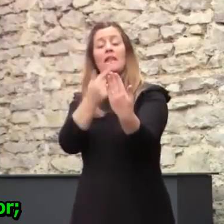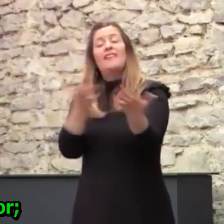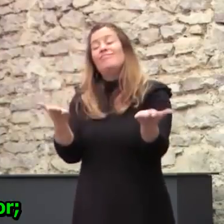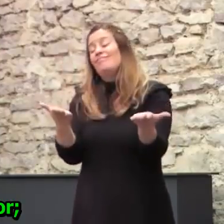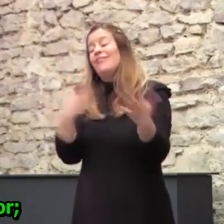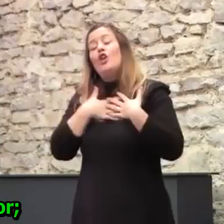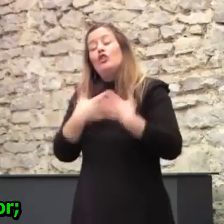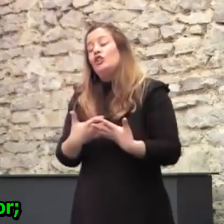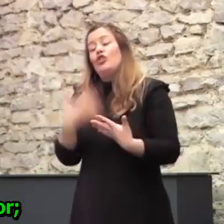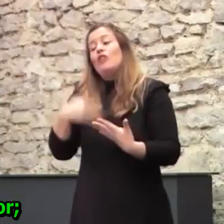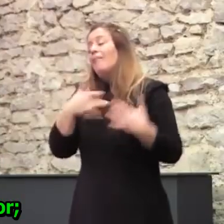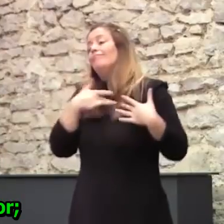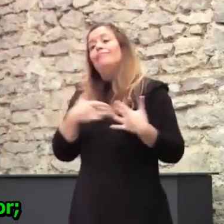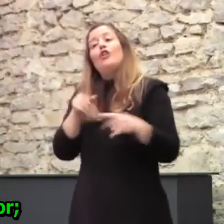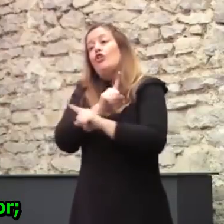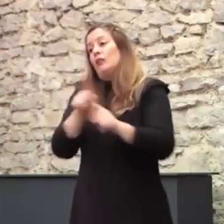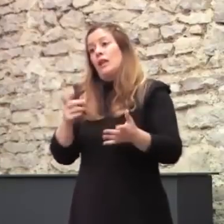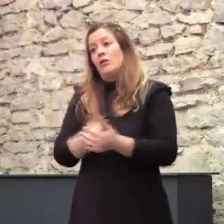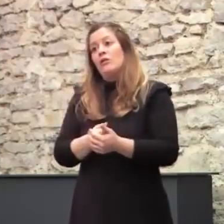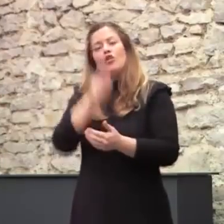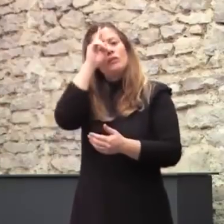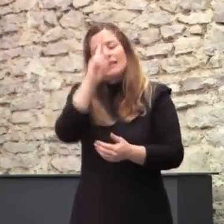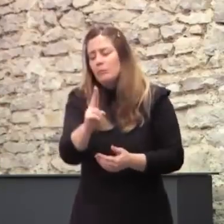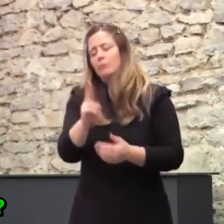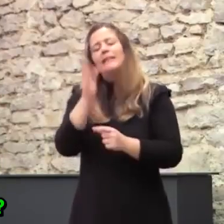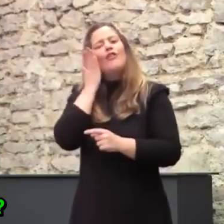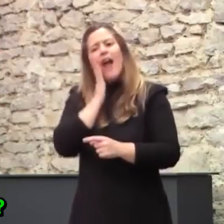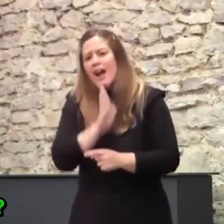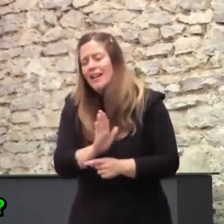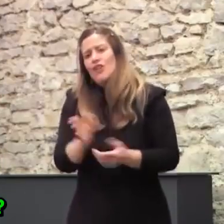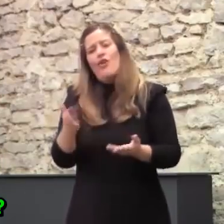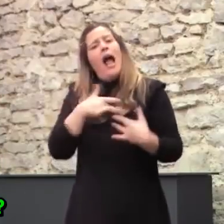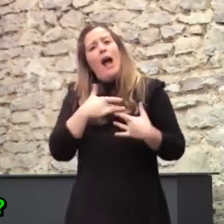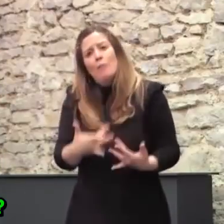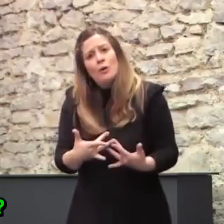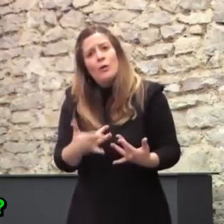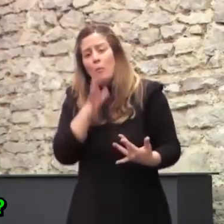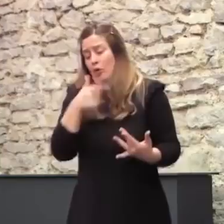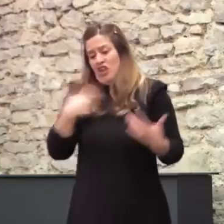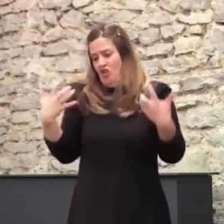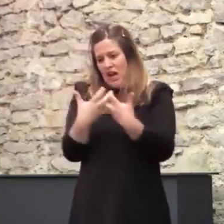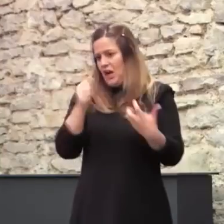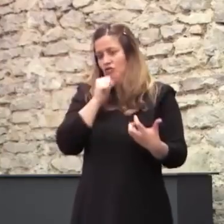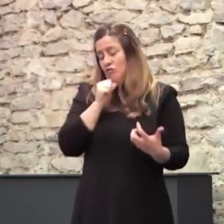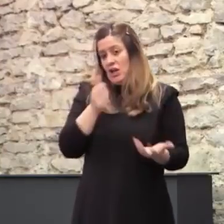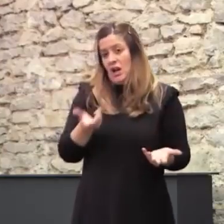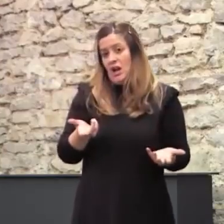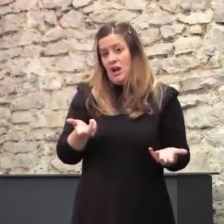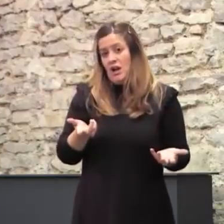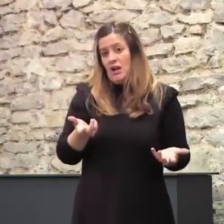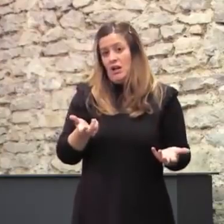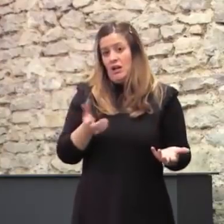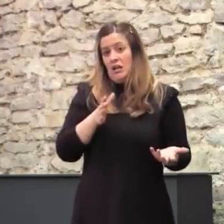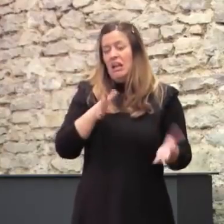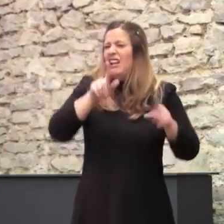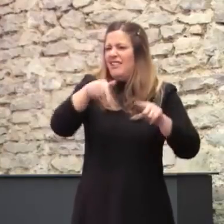Con todo el cariño del mundo, con todo el respeto, con todo el amor, porque no quería una guerra, ¿no? Y porque, bueno, porque